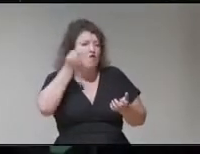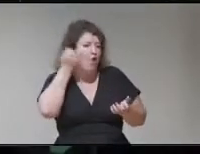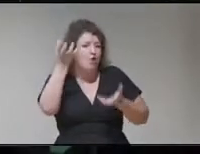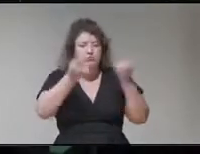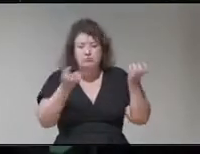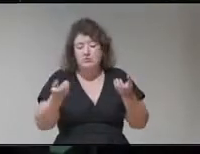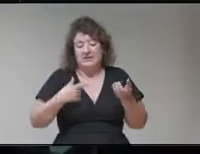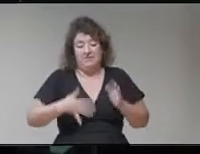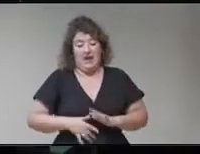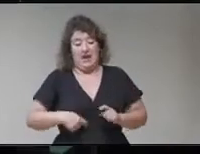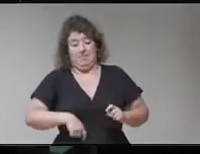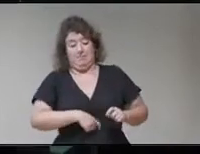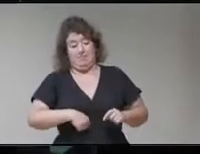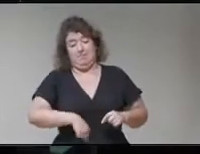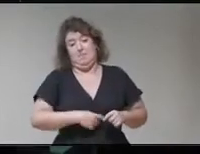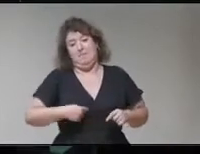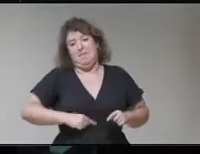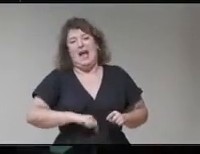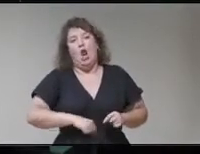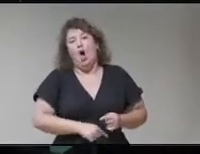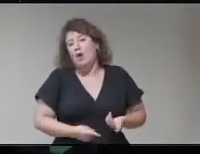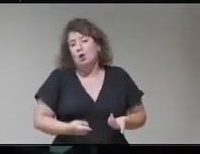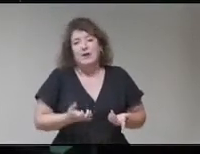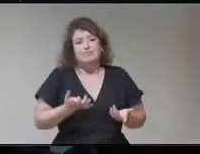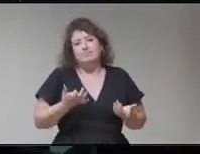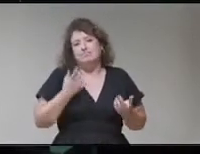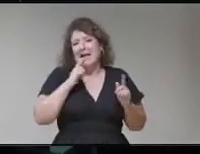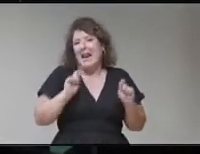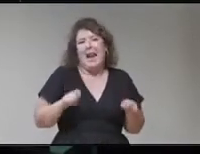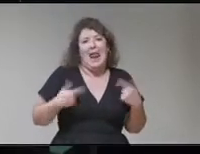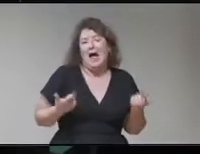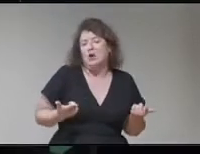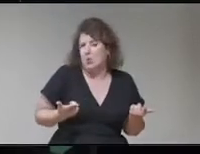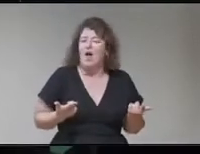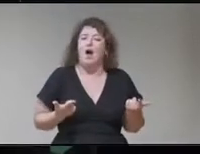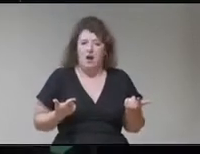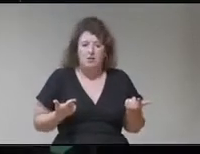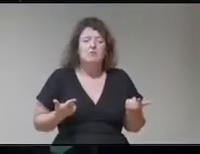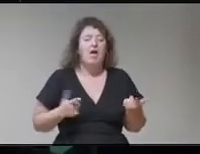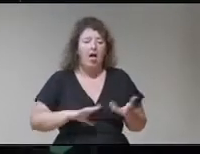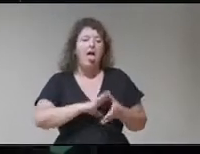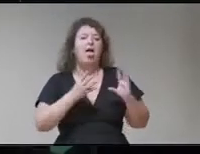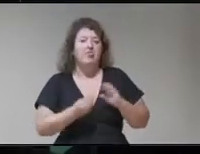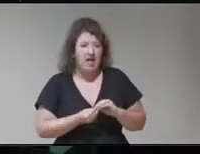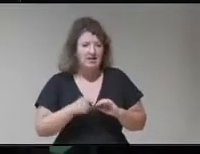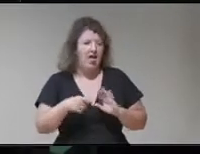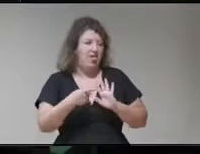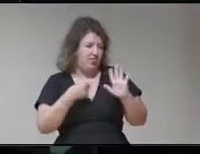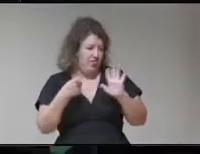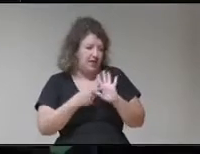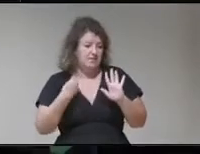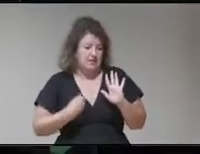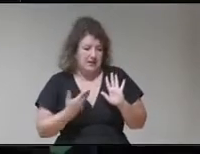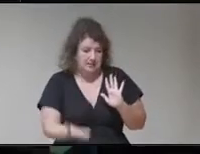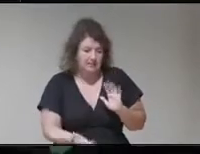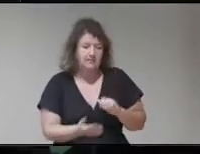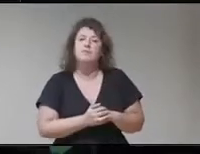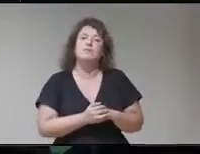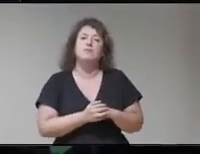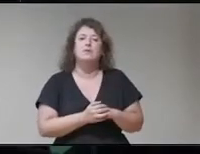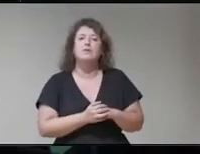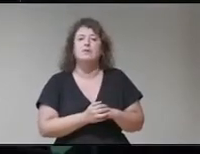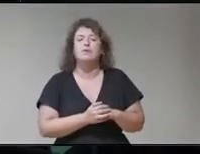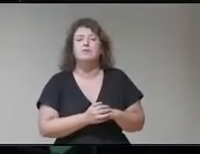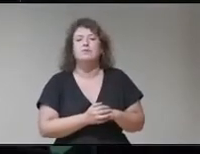una microbiota que naturalmente está adaptada a esa dieta que, como digo, es